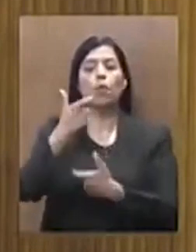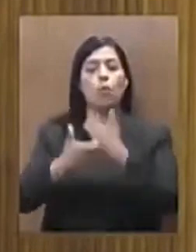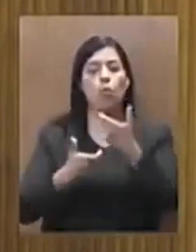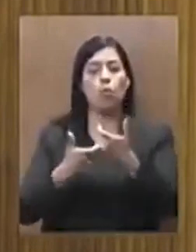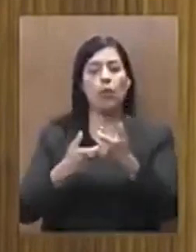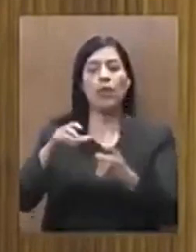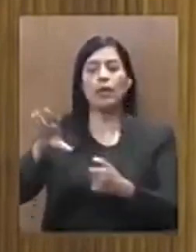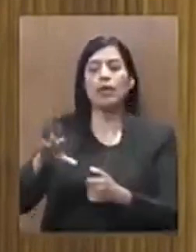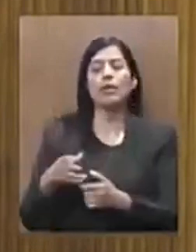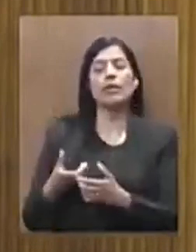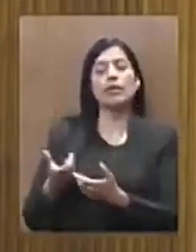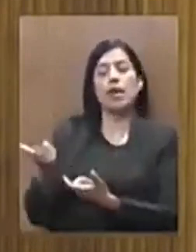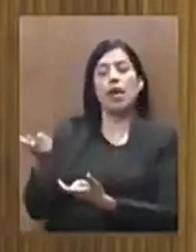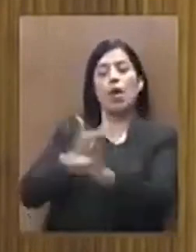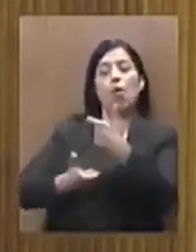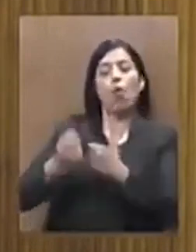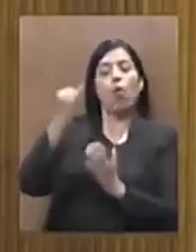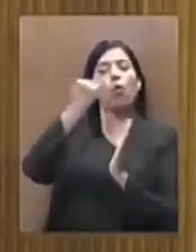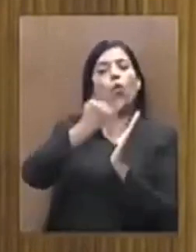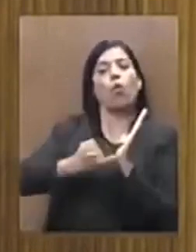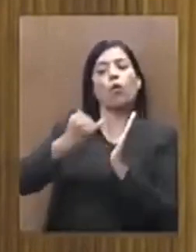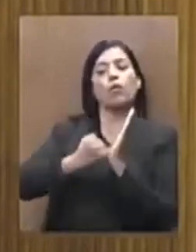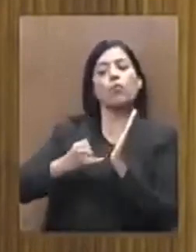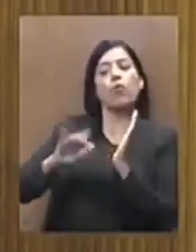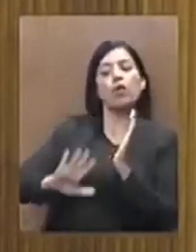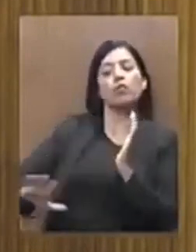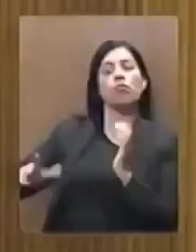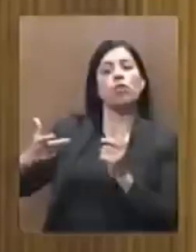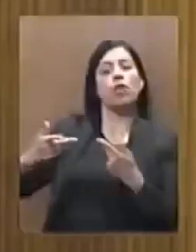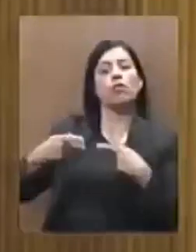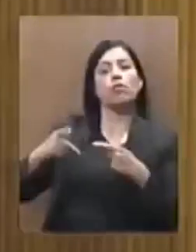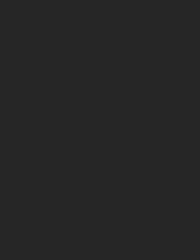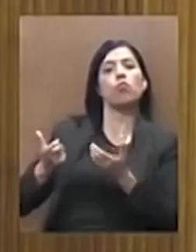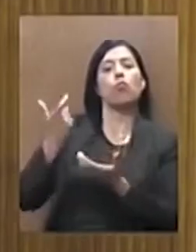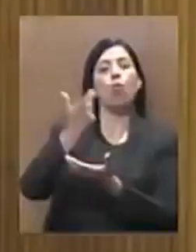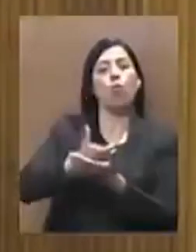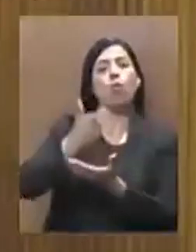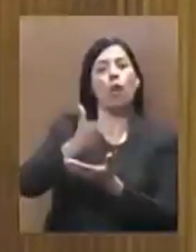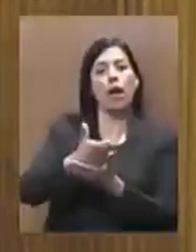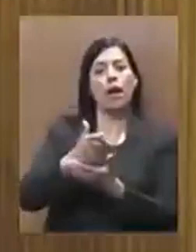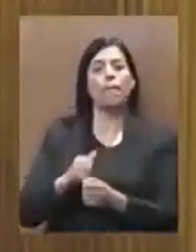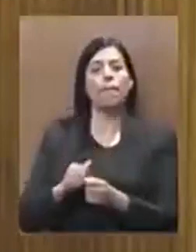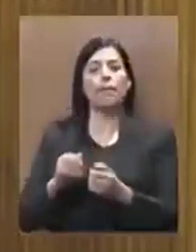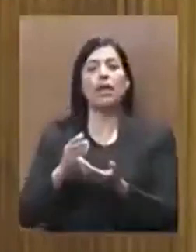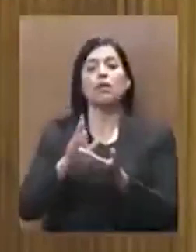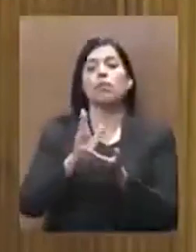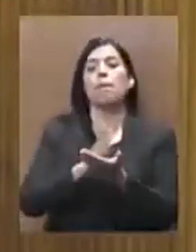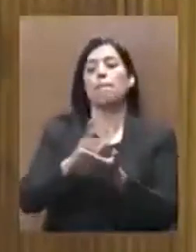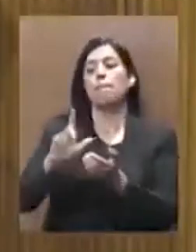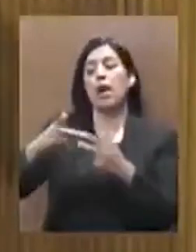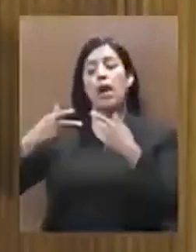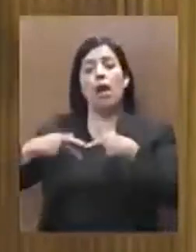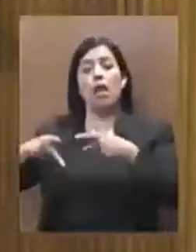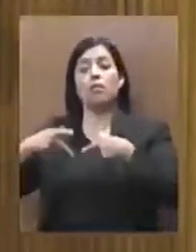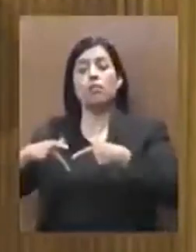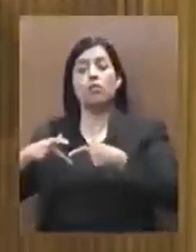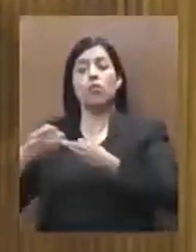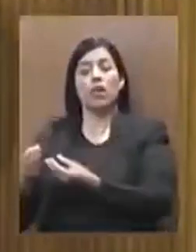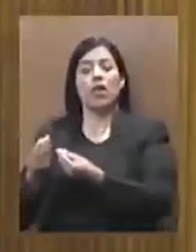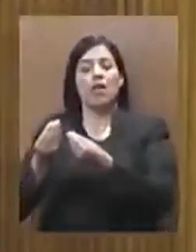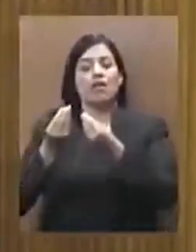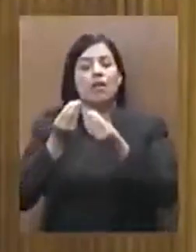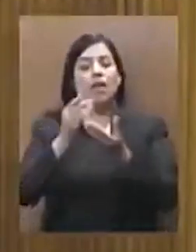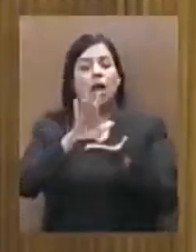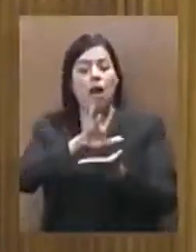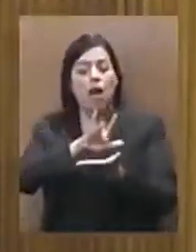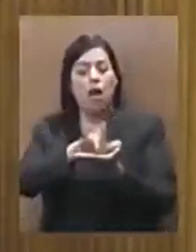se erige con recursos públicos que tienen que ver con el desempeño y la función de los ciudadanos que otorgan y